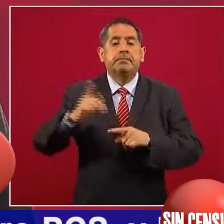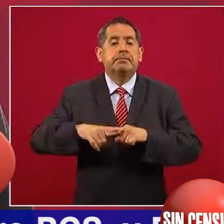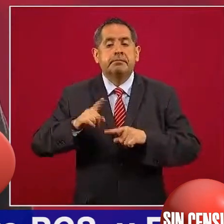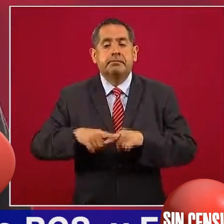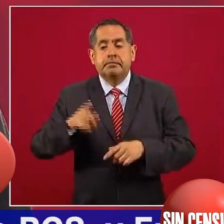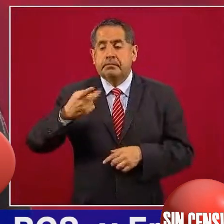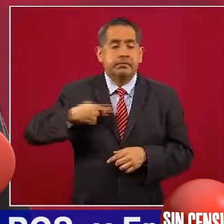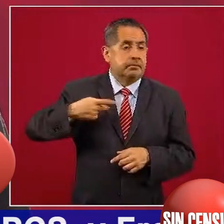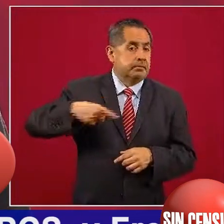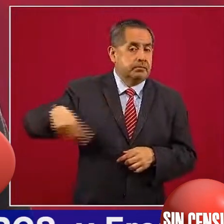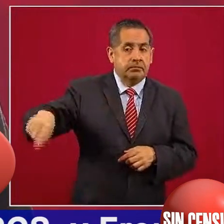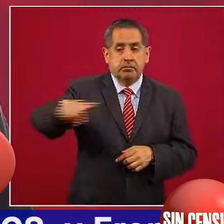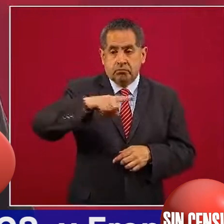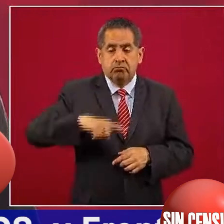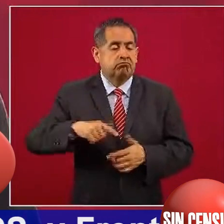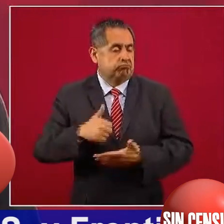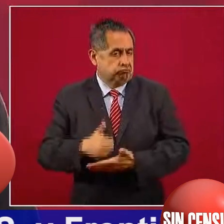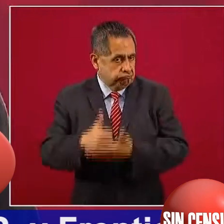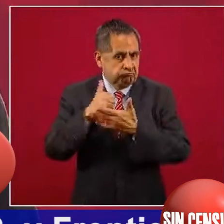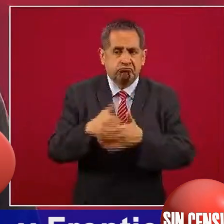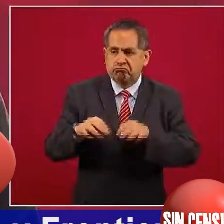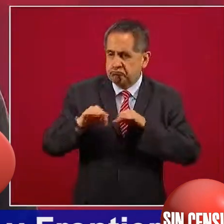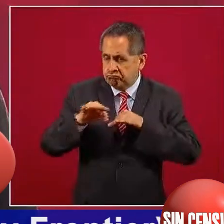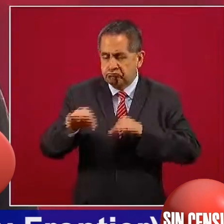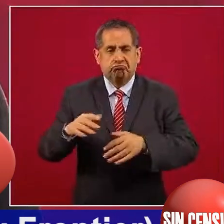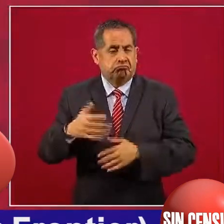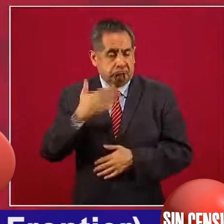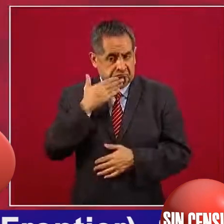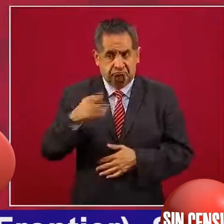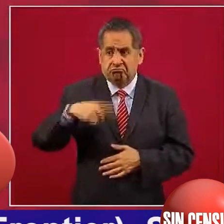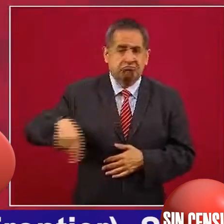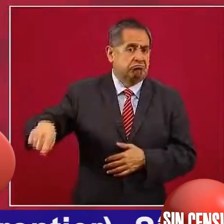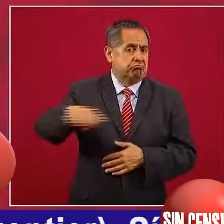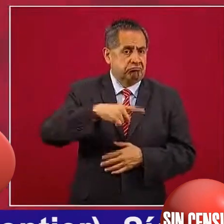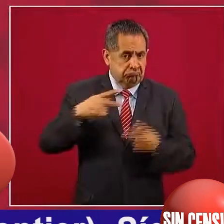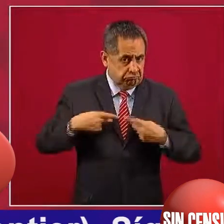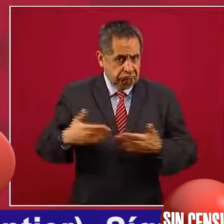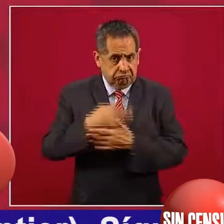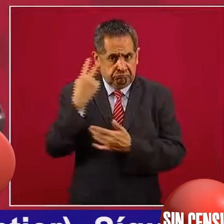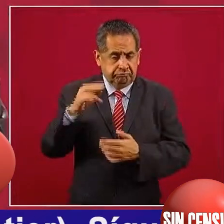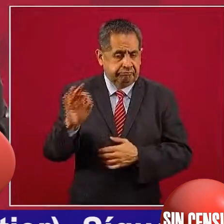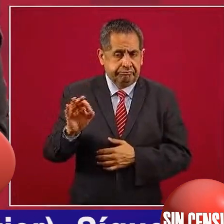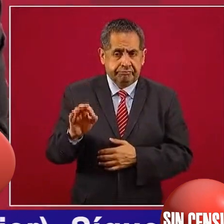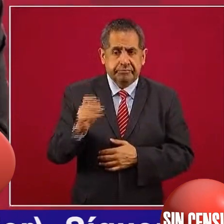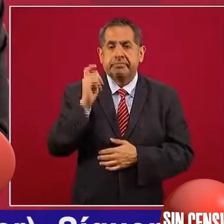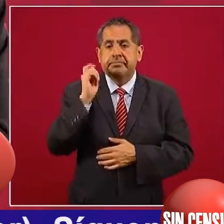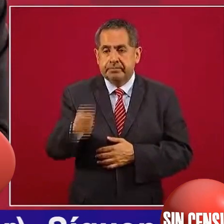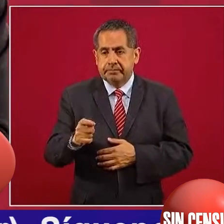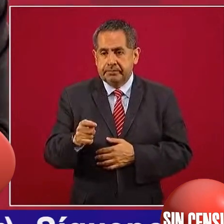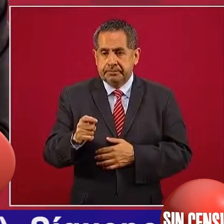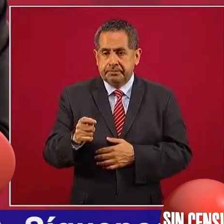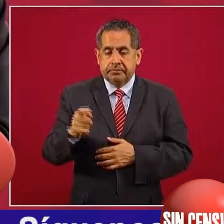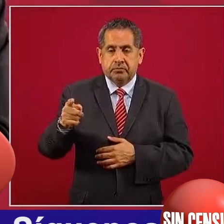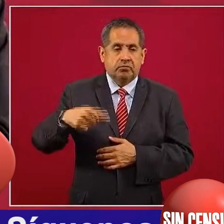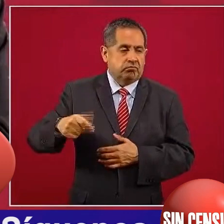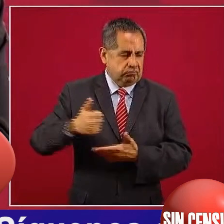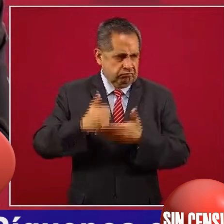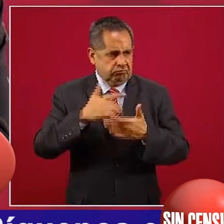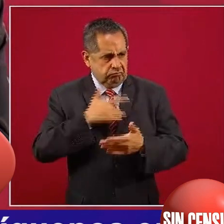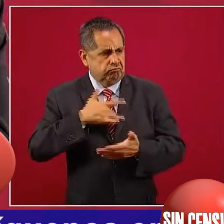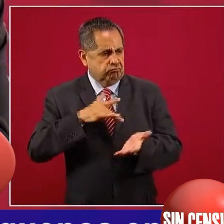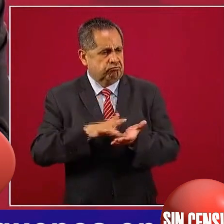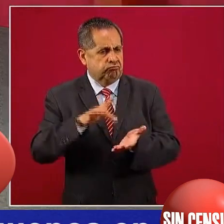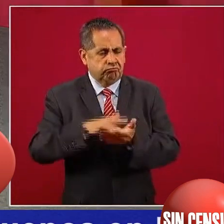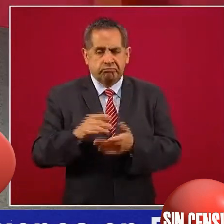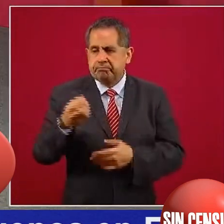que la gente ayudó, porque Eso significa una contribución